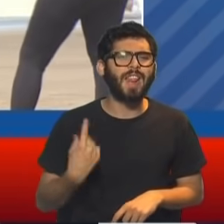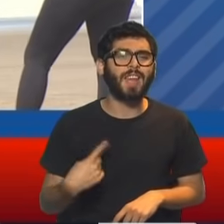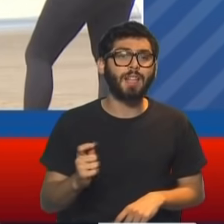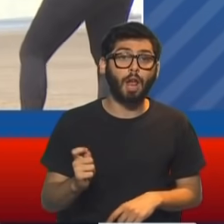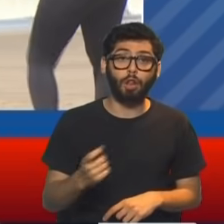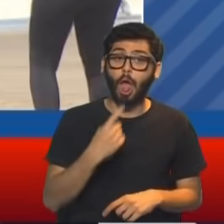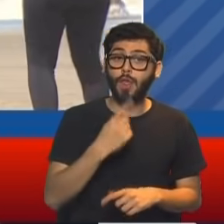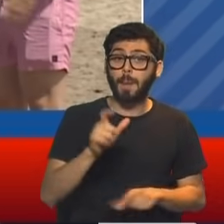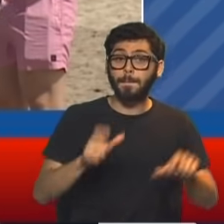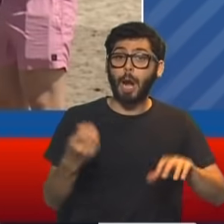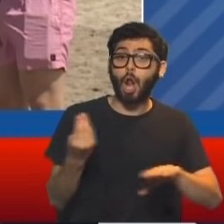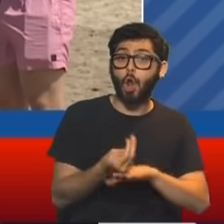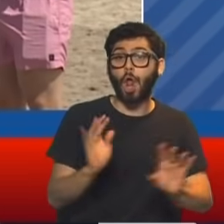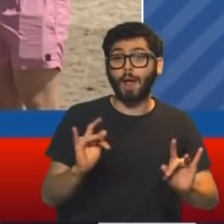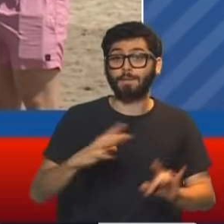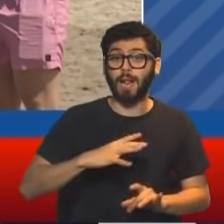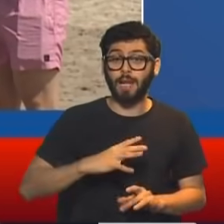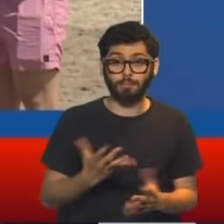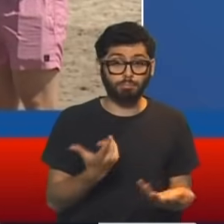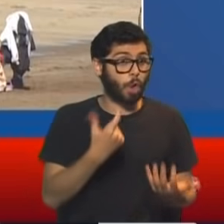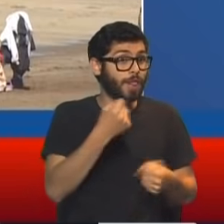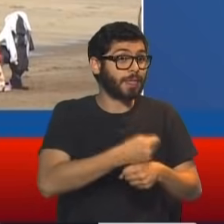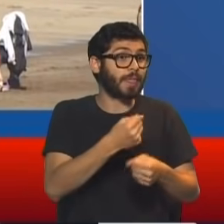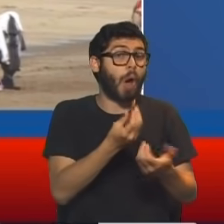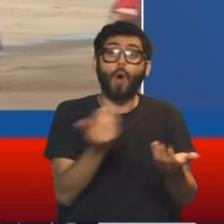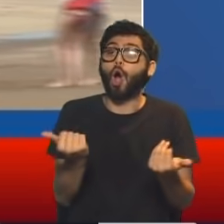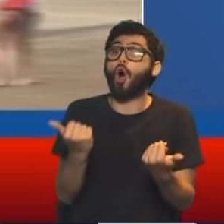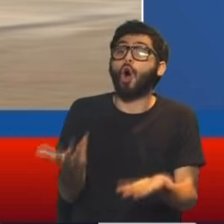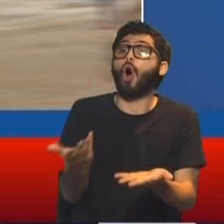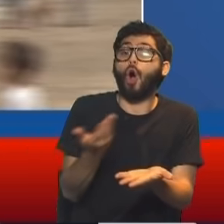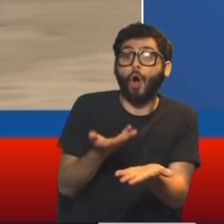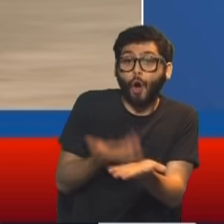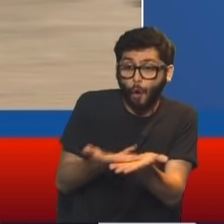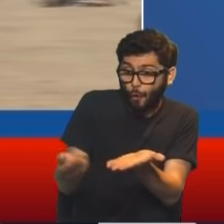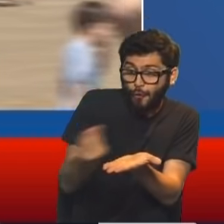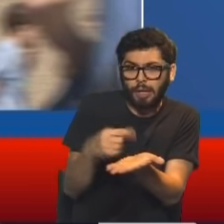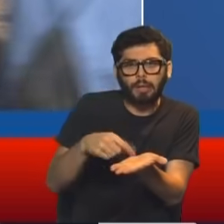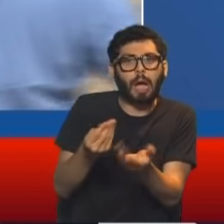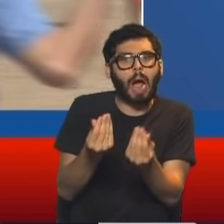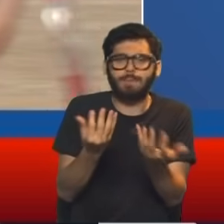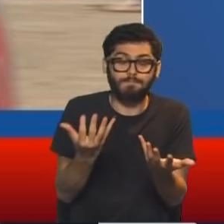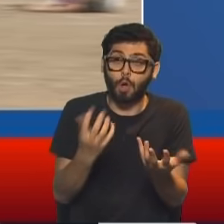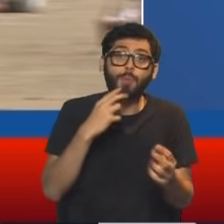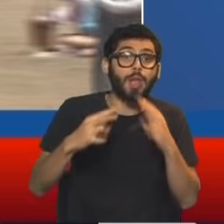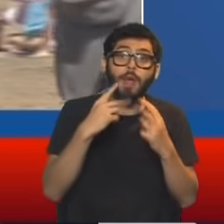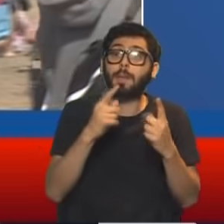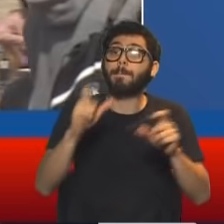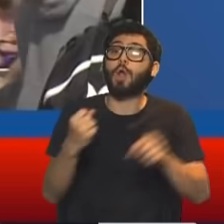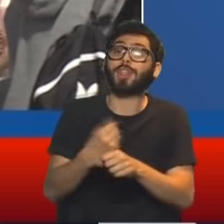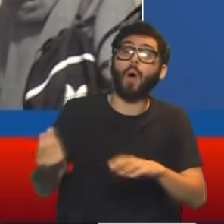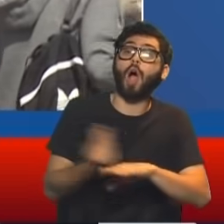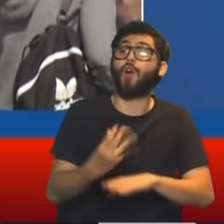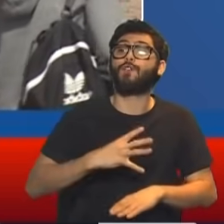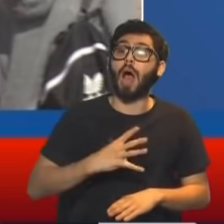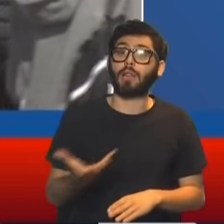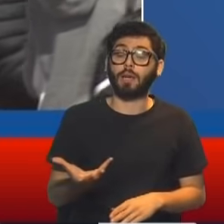Dicen que no consiguen. Por las condiciones de trabajo. Personal, claro. Por la precarización. Para ¿En qué atender condiciones? restaurantes, dicen que no consiguen. Bueno, hoy justamente